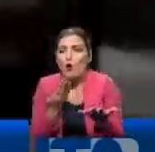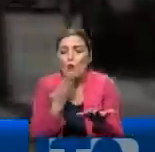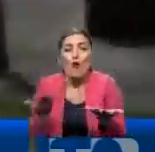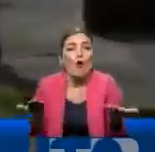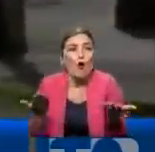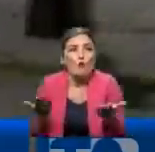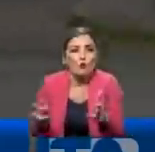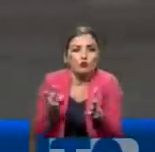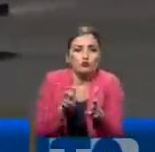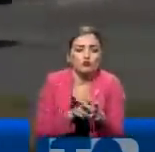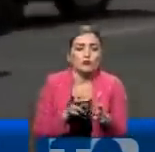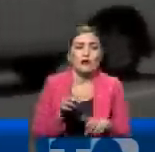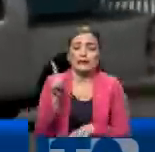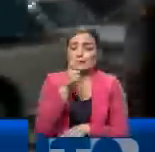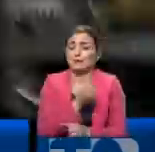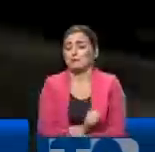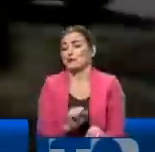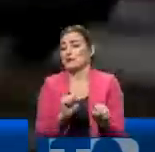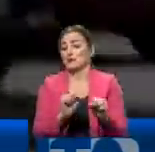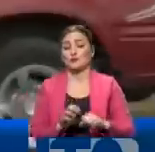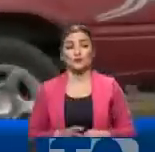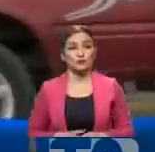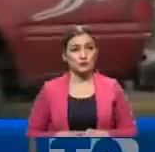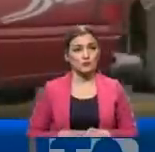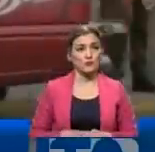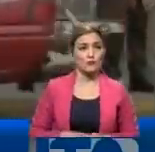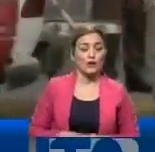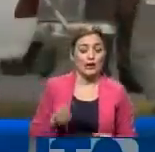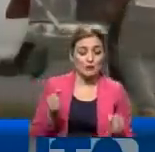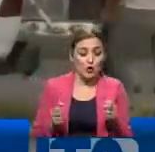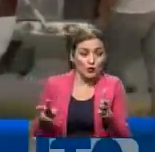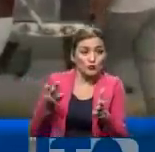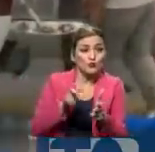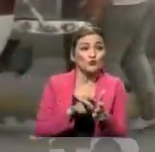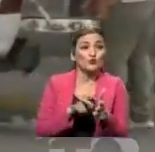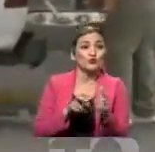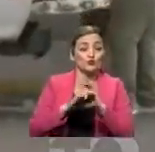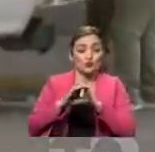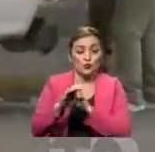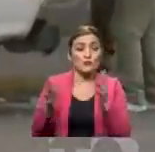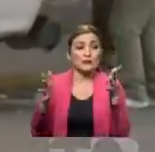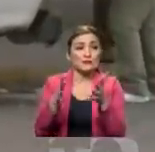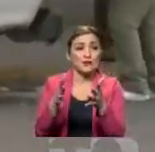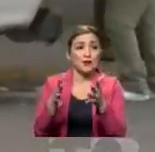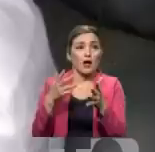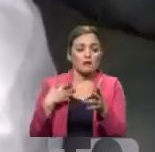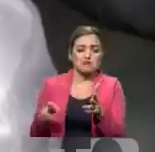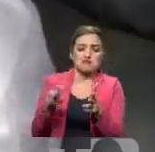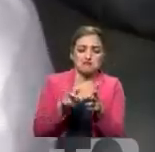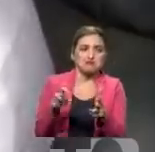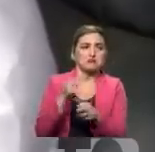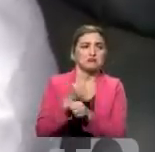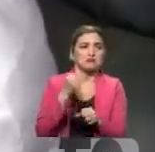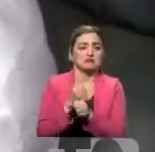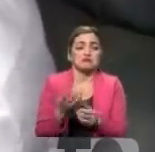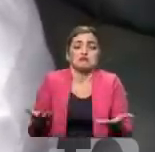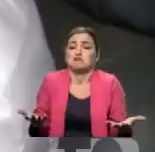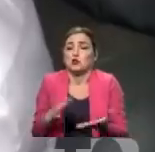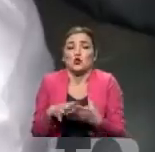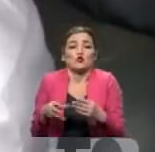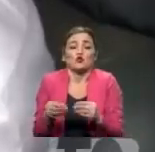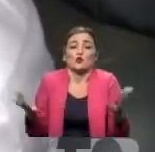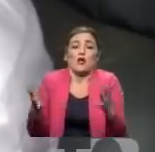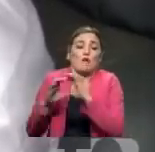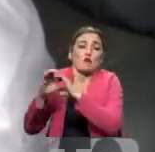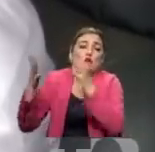transportarse, aunque esto era casi imposible. Aquí también varias camionetas y busetas ofrecían el servicio. No hay otra alternativa para